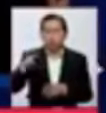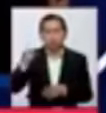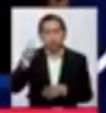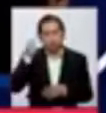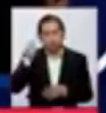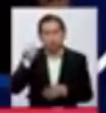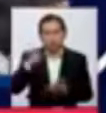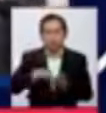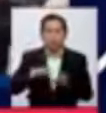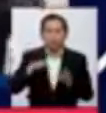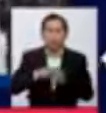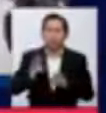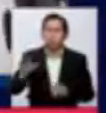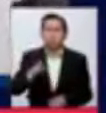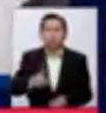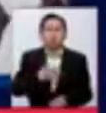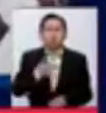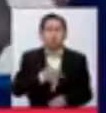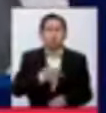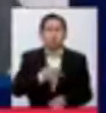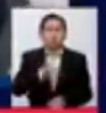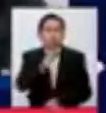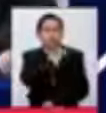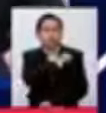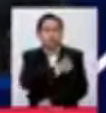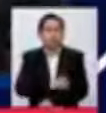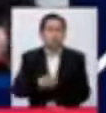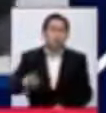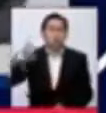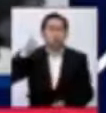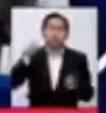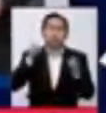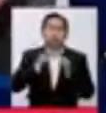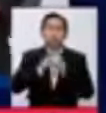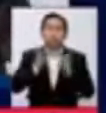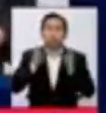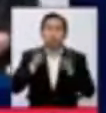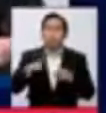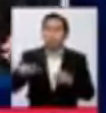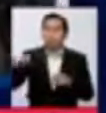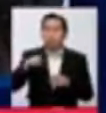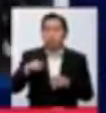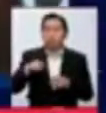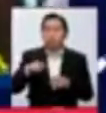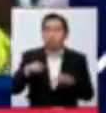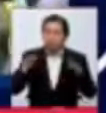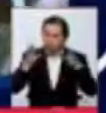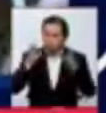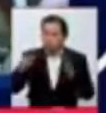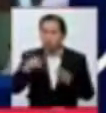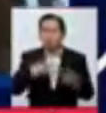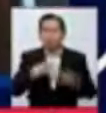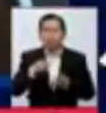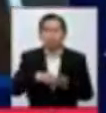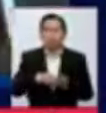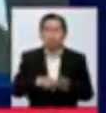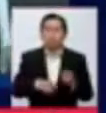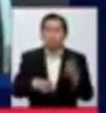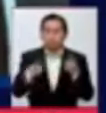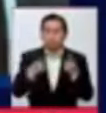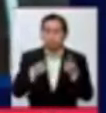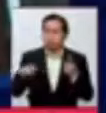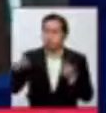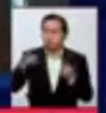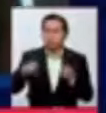esa magnitud, no solamente por las autoridades públicas, sino también por el ámbito mediático al momento de hacer las reclamaciones. El primero es